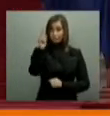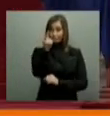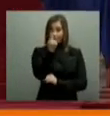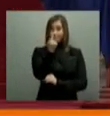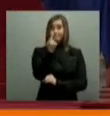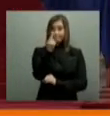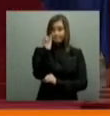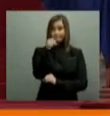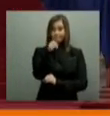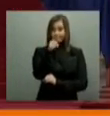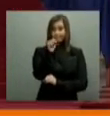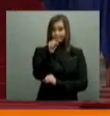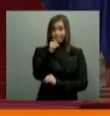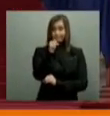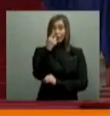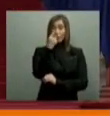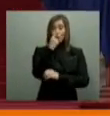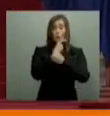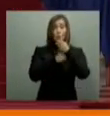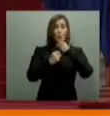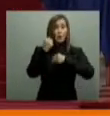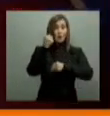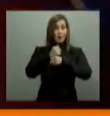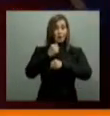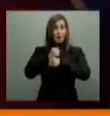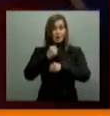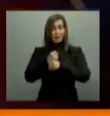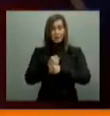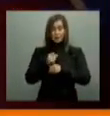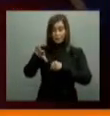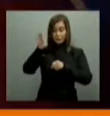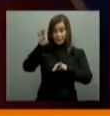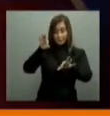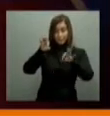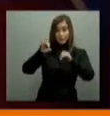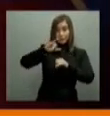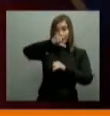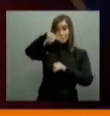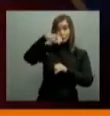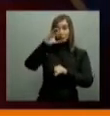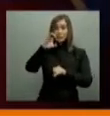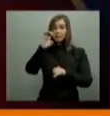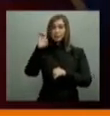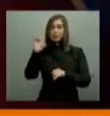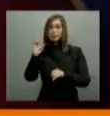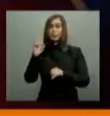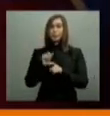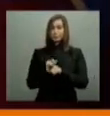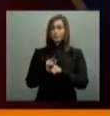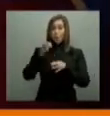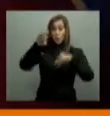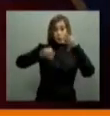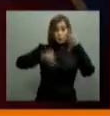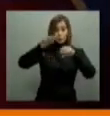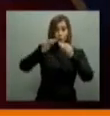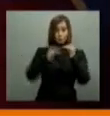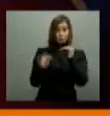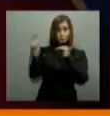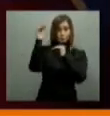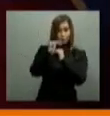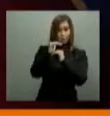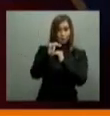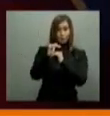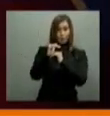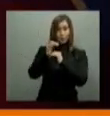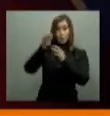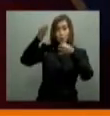leíamos y lo comentaba lo estaba comentando francis tomando en cuenta de que el habla de los